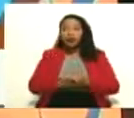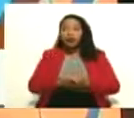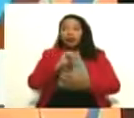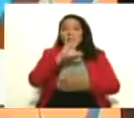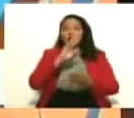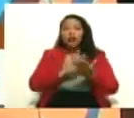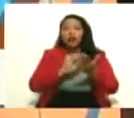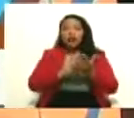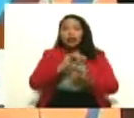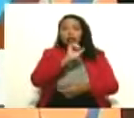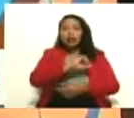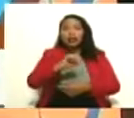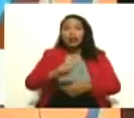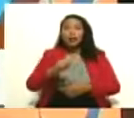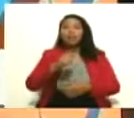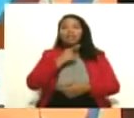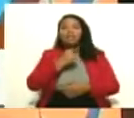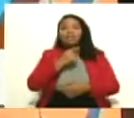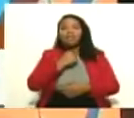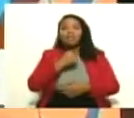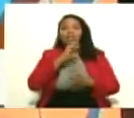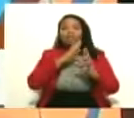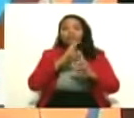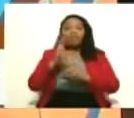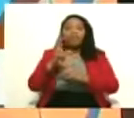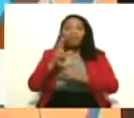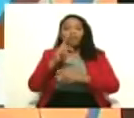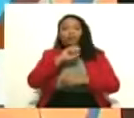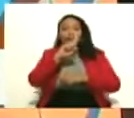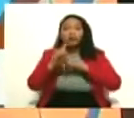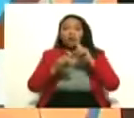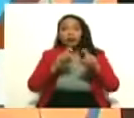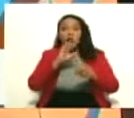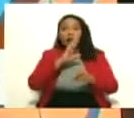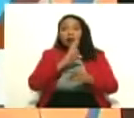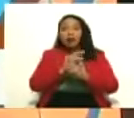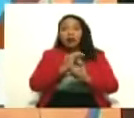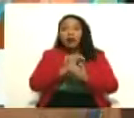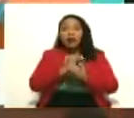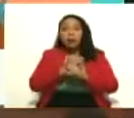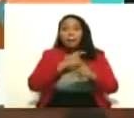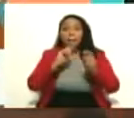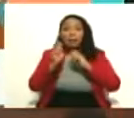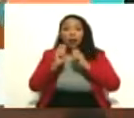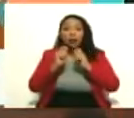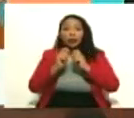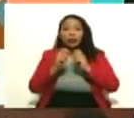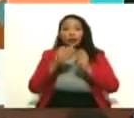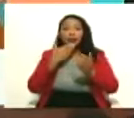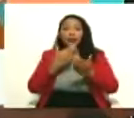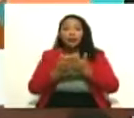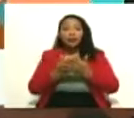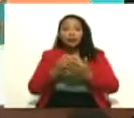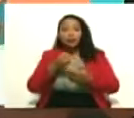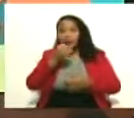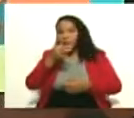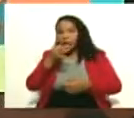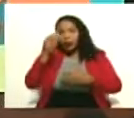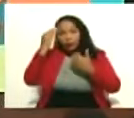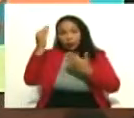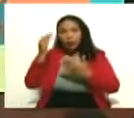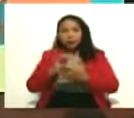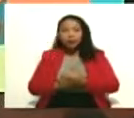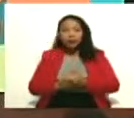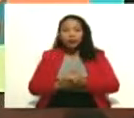veces sí, y con mucho gusto responderemos las preguntas a las redes sociales y a los periodistas. Saludos, buenas tardes.